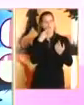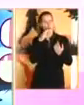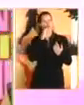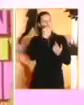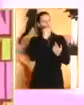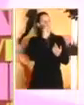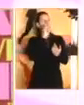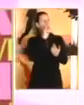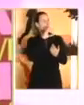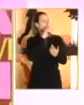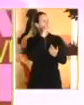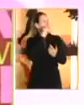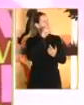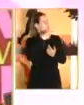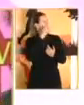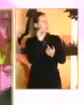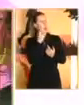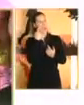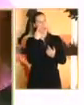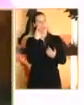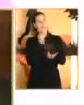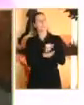tiempo. Y vienes y lo pruebas también.